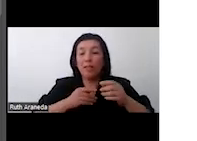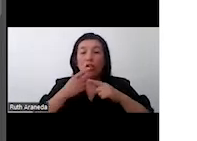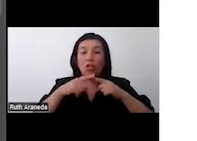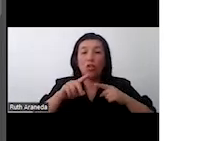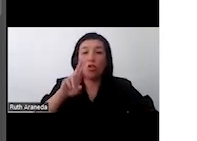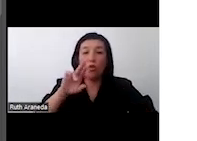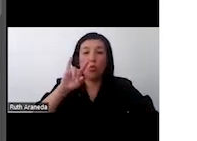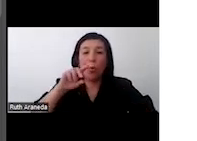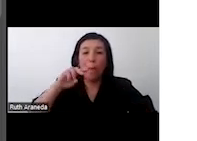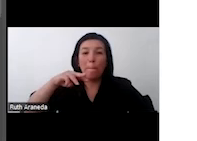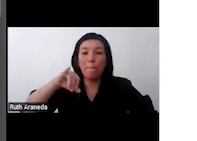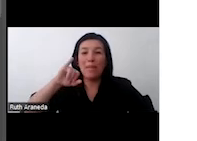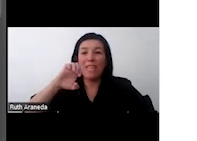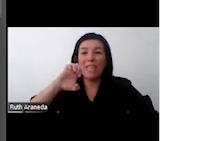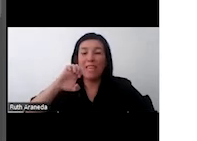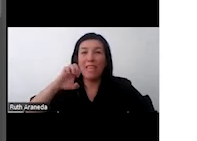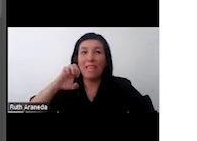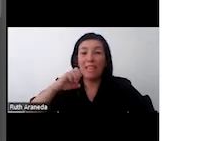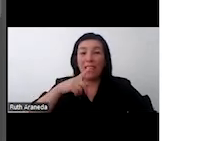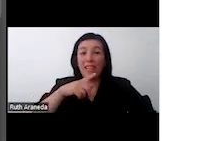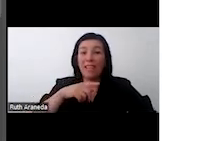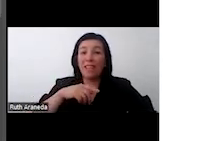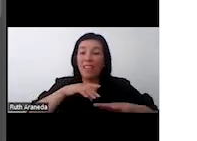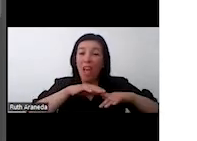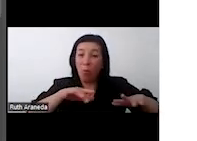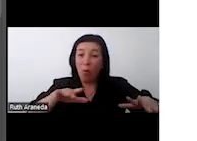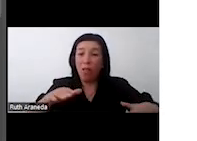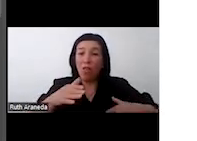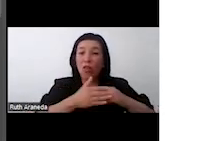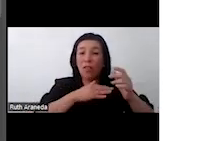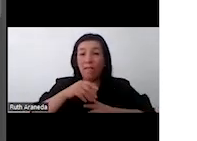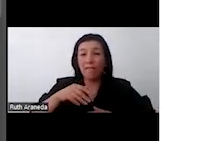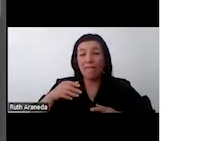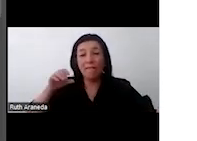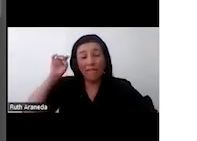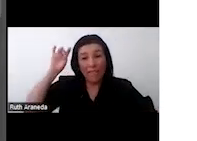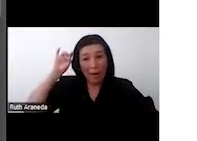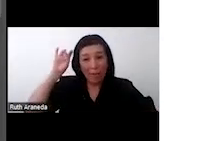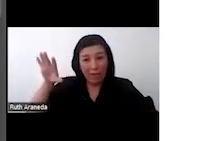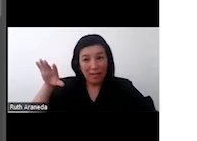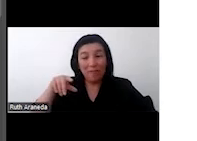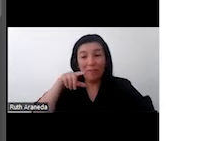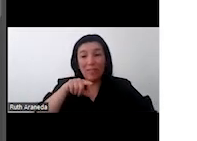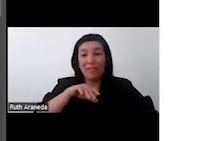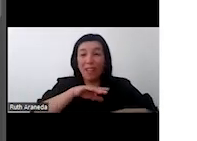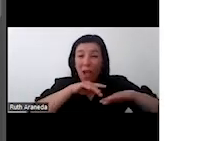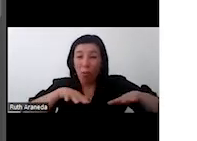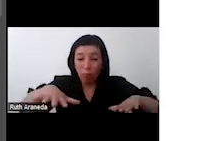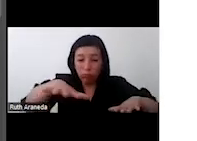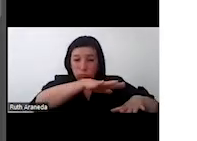actual, que es un tranque que existía en vía alemana, y ese tranque fue